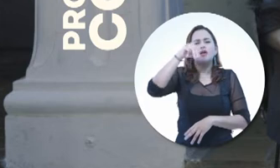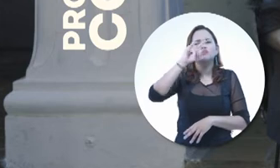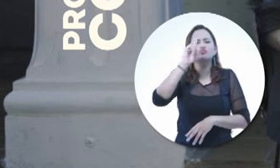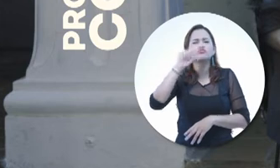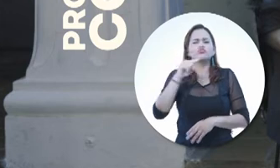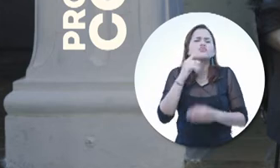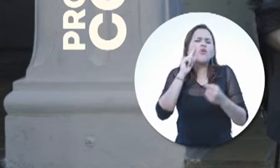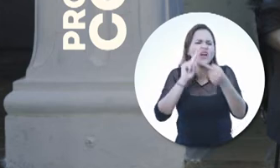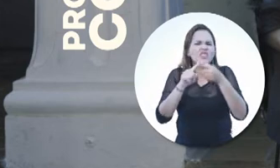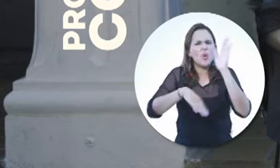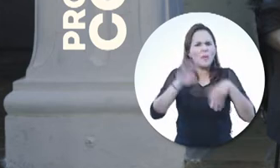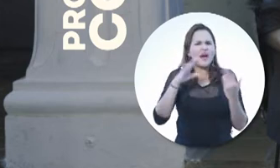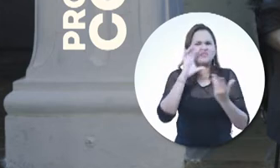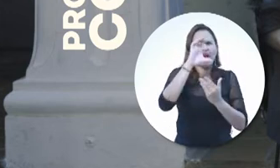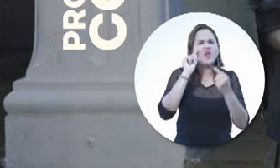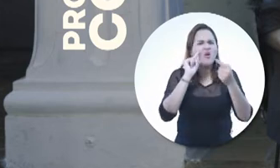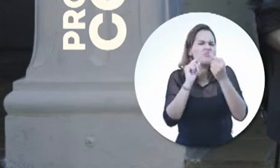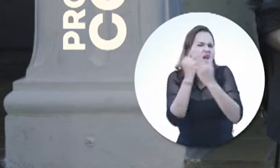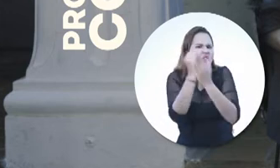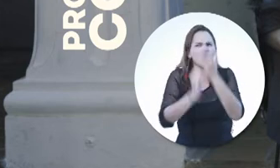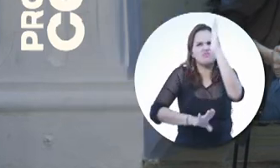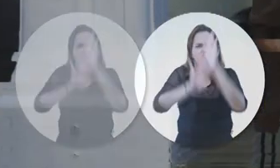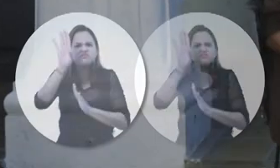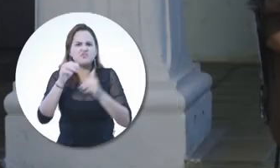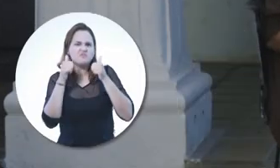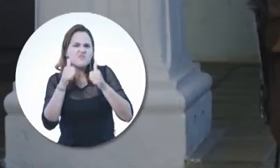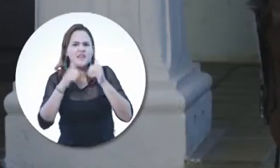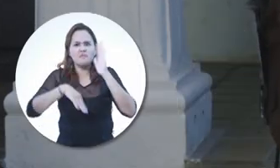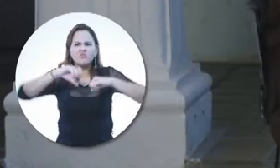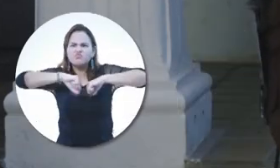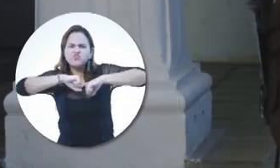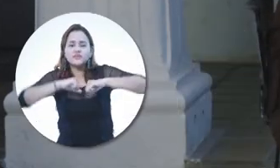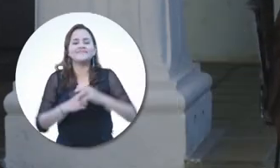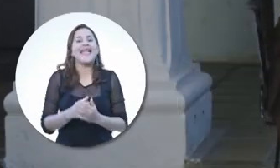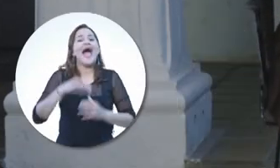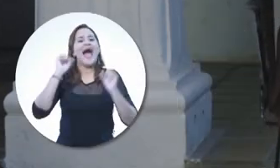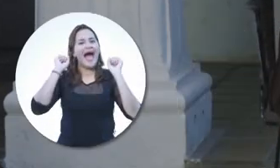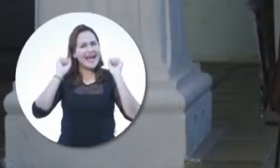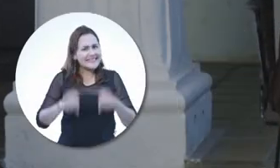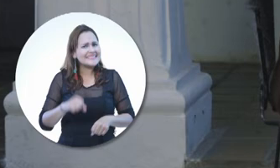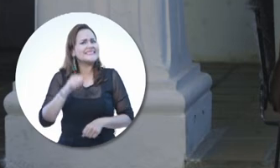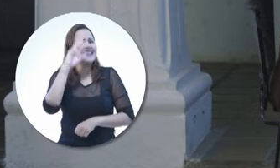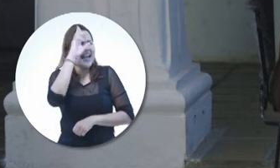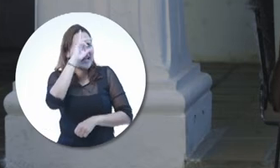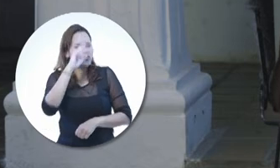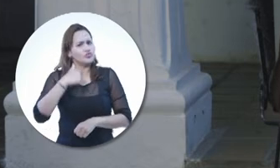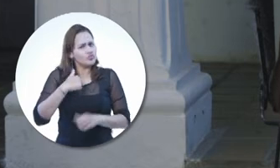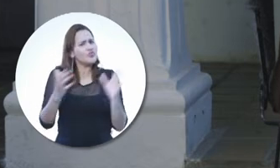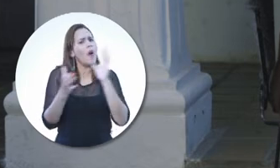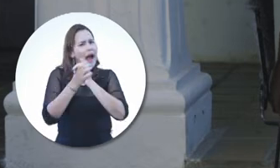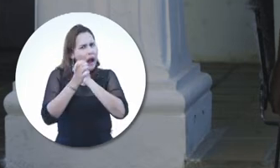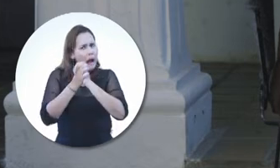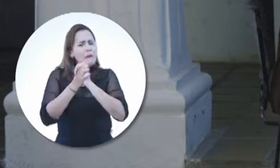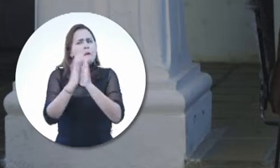universidades europeas y países en vía de desarrollo. Sí, mi mejor amiga participó en ese programa y me cuenta que entran y salen